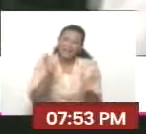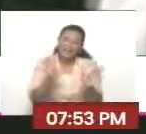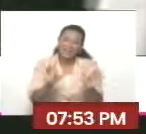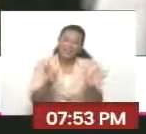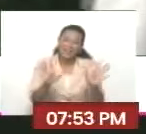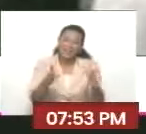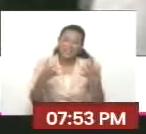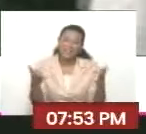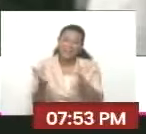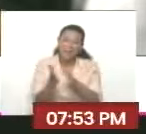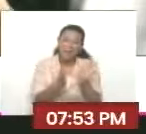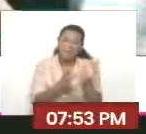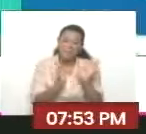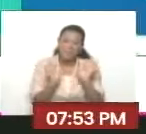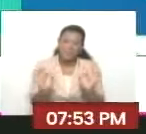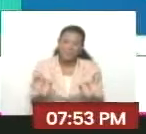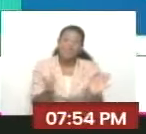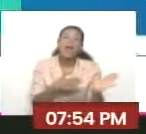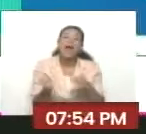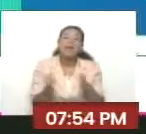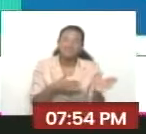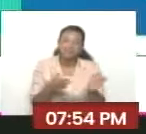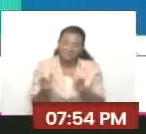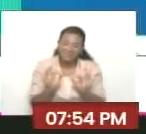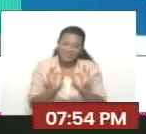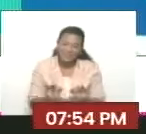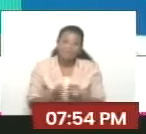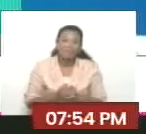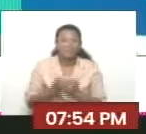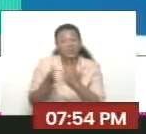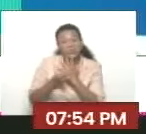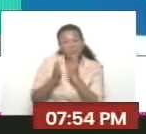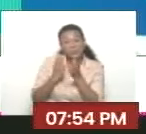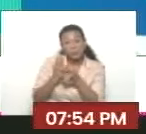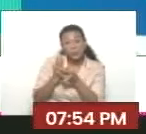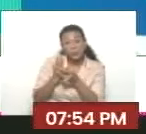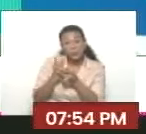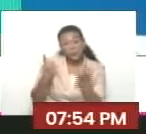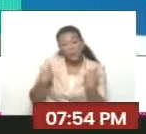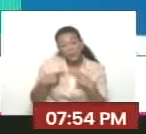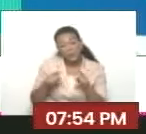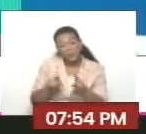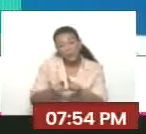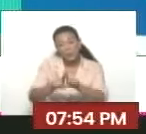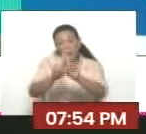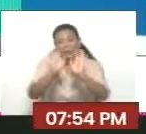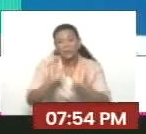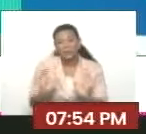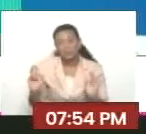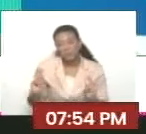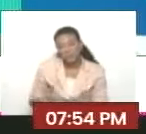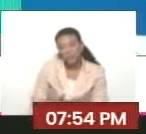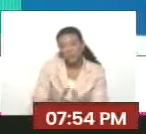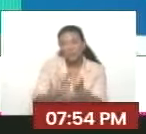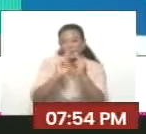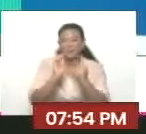un 19 de marzo. Silita y yo nos encontramos.